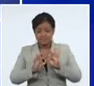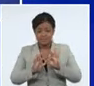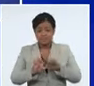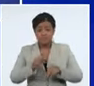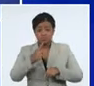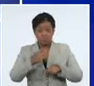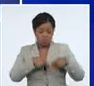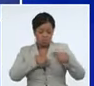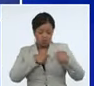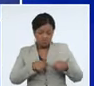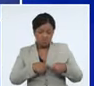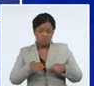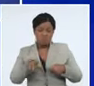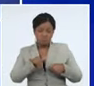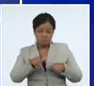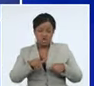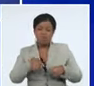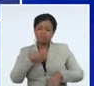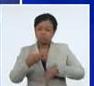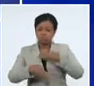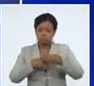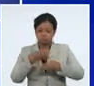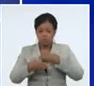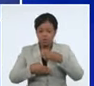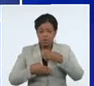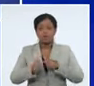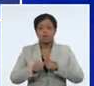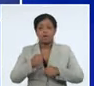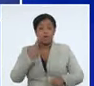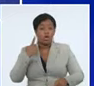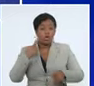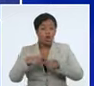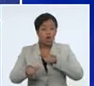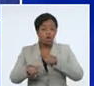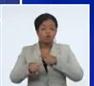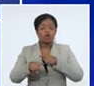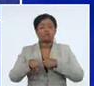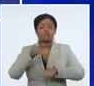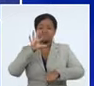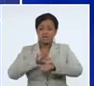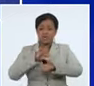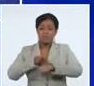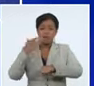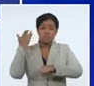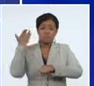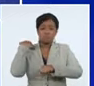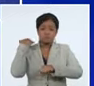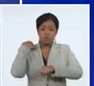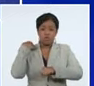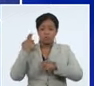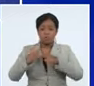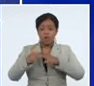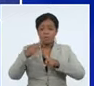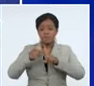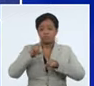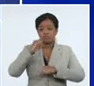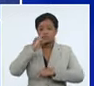cardíaca, 1 con gota y 1 con una tuberculosis pulmonar activa. Enfermedades estas